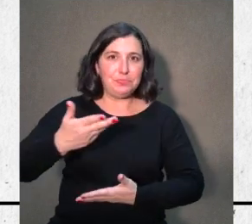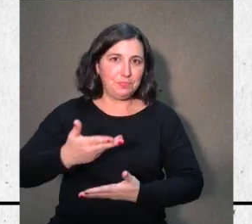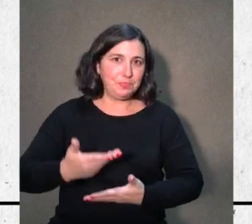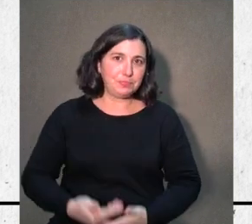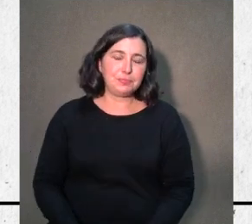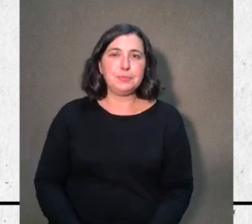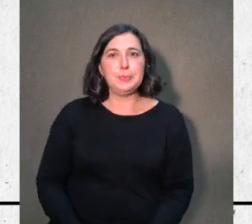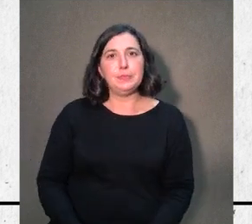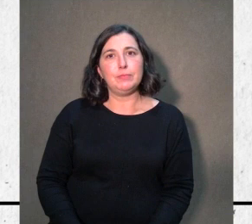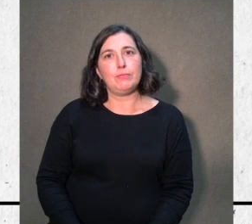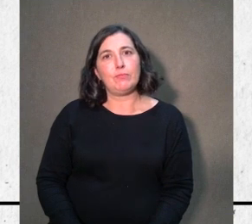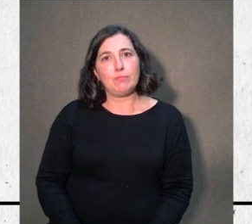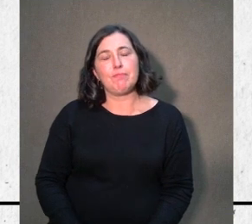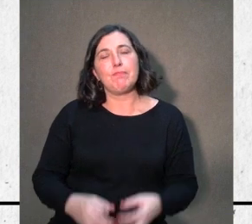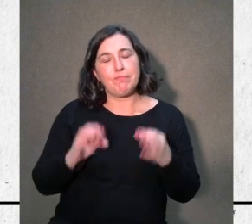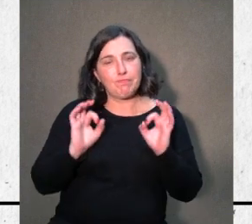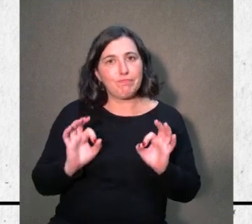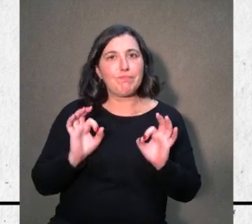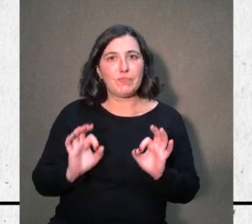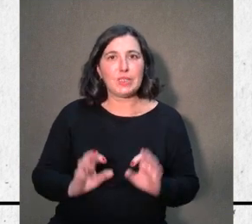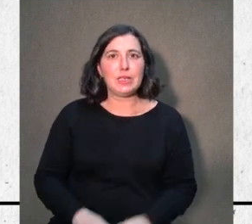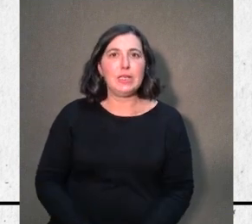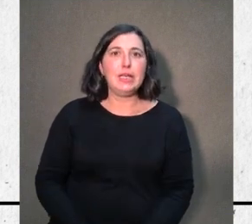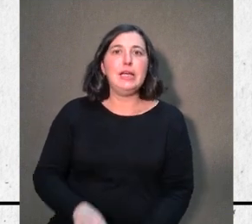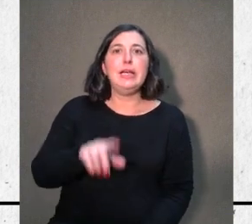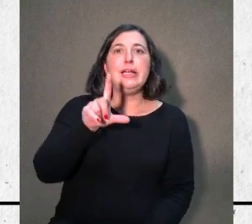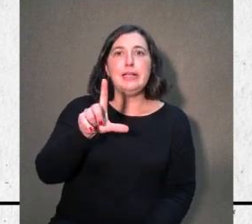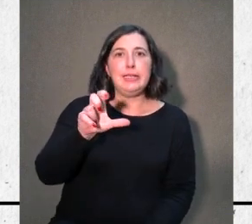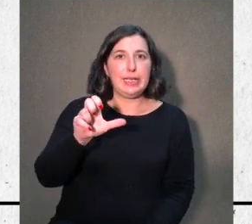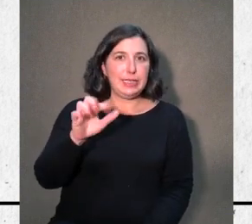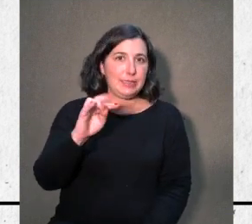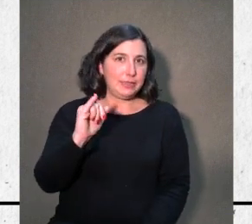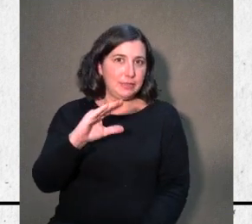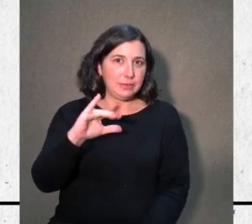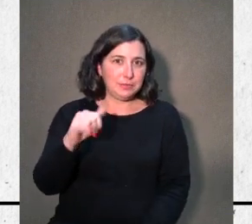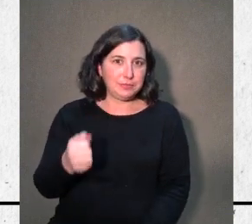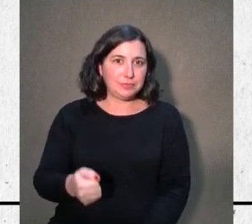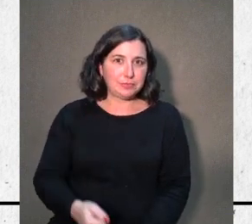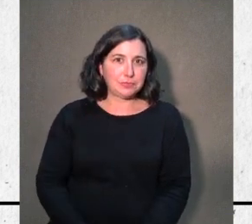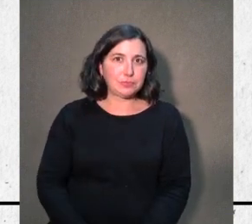¿no? Tal cual. Gracias, Virginia. Leticia.